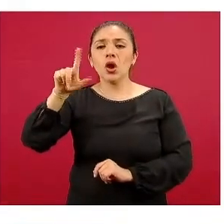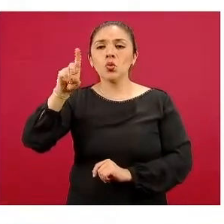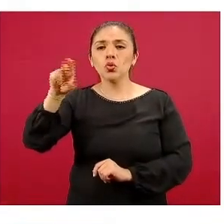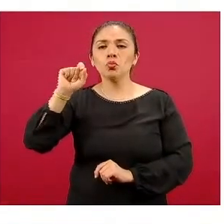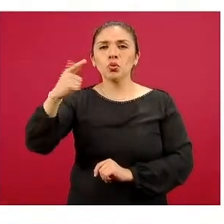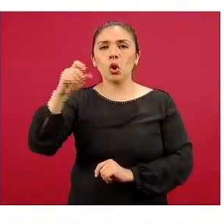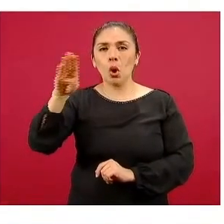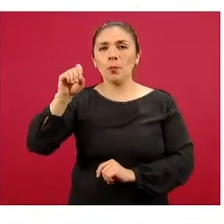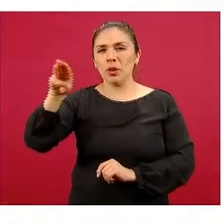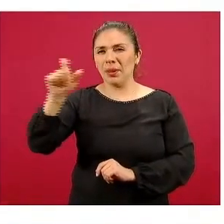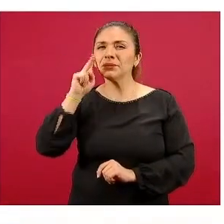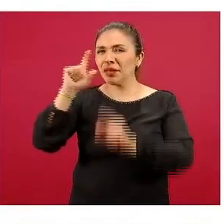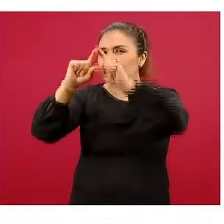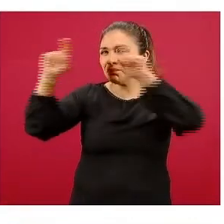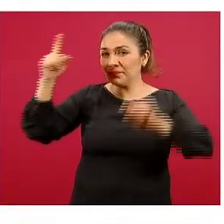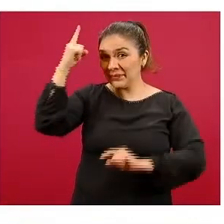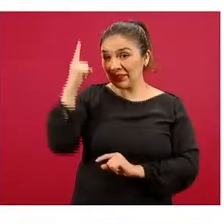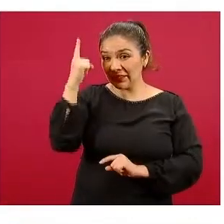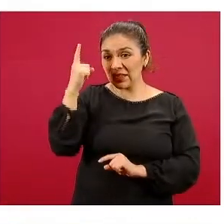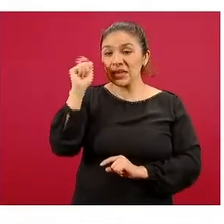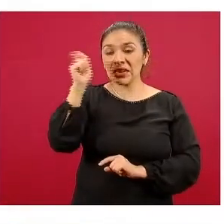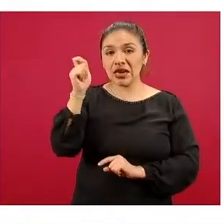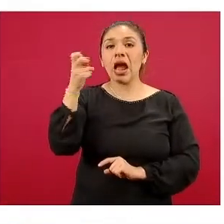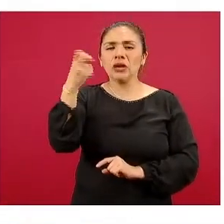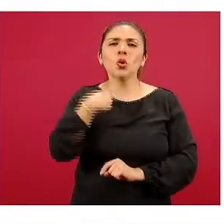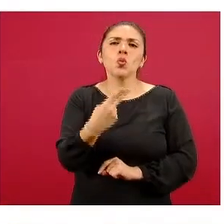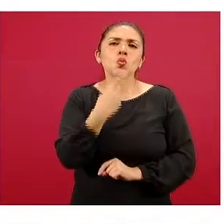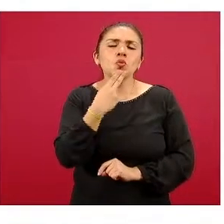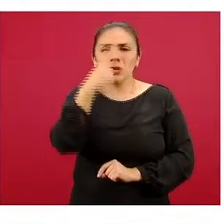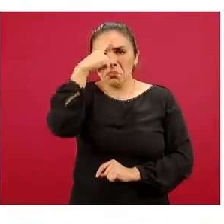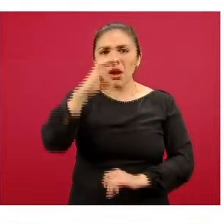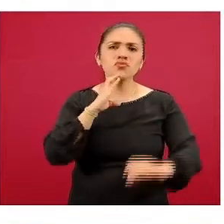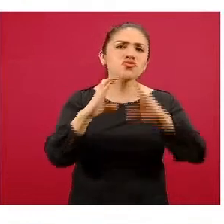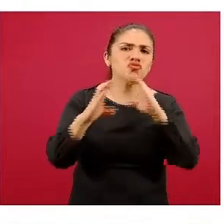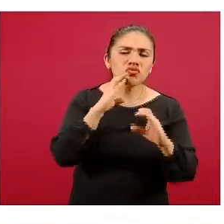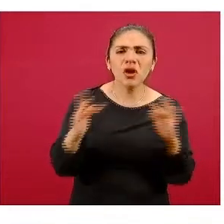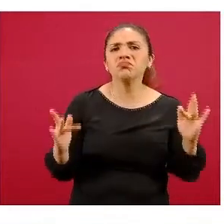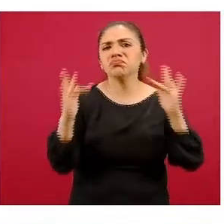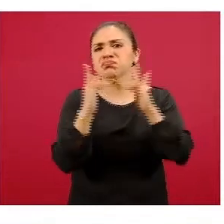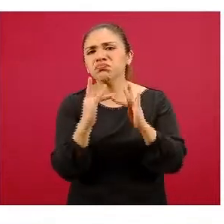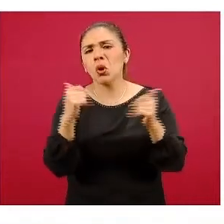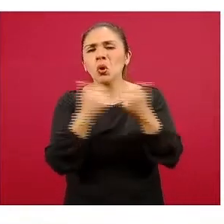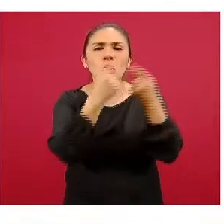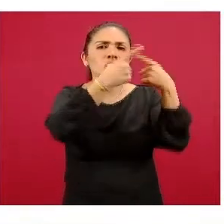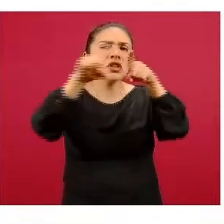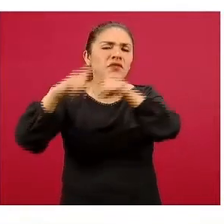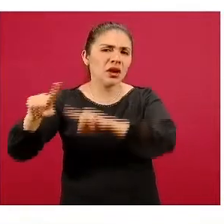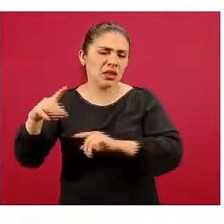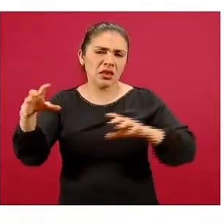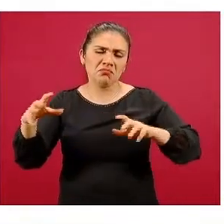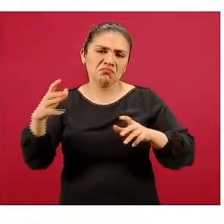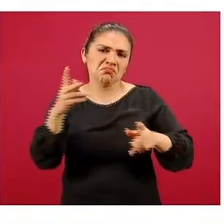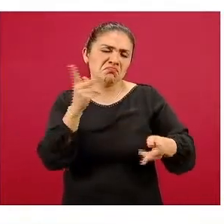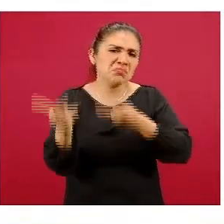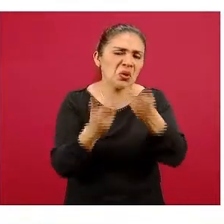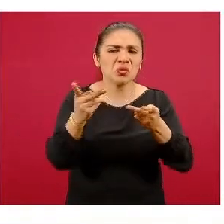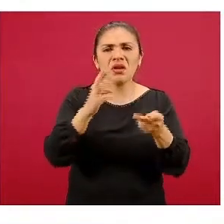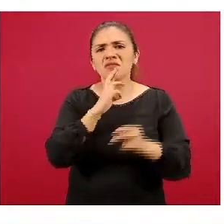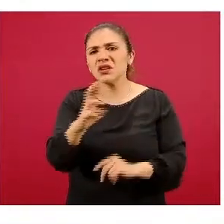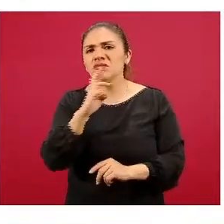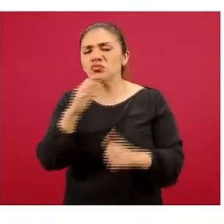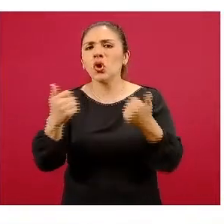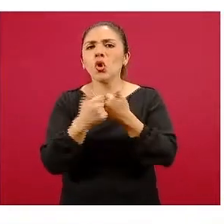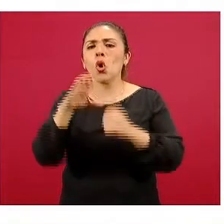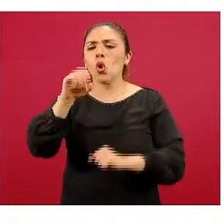vih-covid-19@salud.gov.mx, que lo hemos estado utilizando justamente para comunicarnos y la vinculación entre las diferentes partes. Hemos estado trabajando